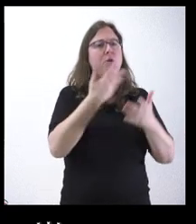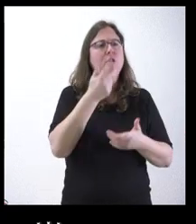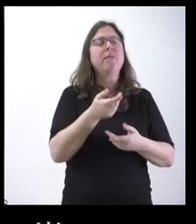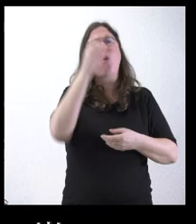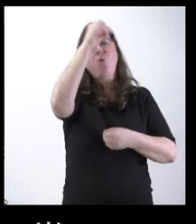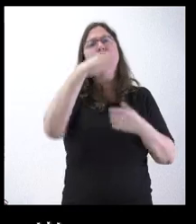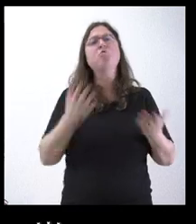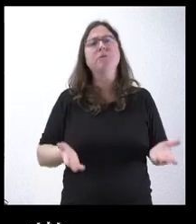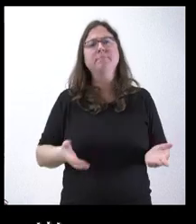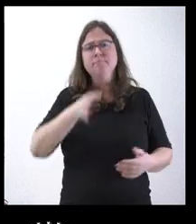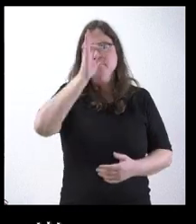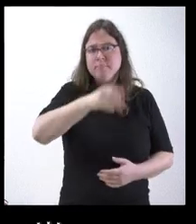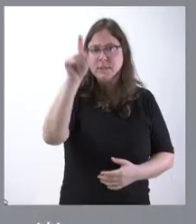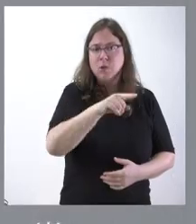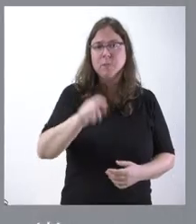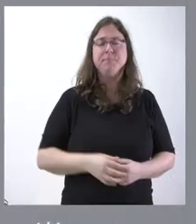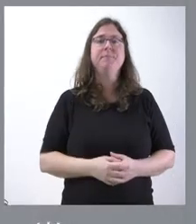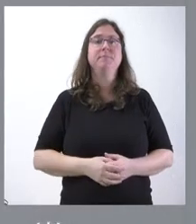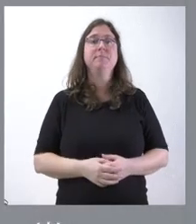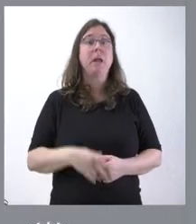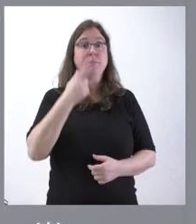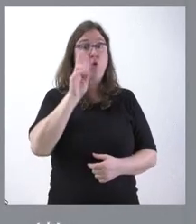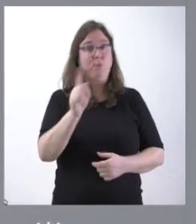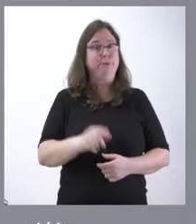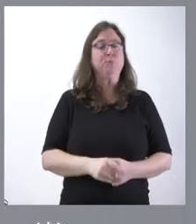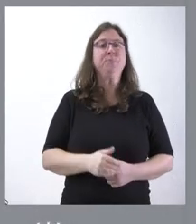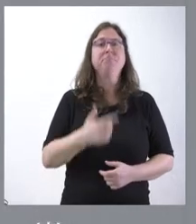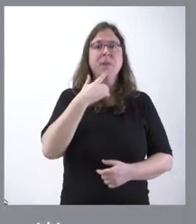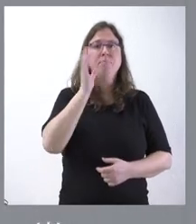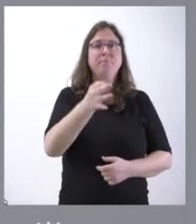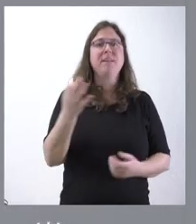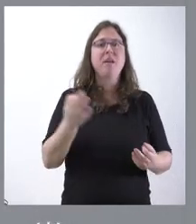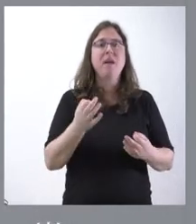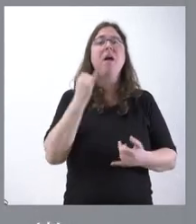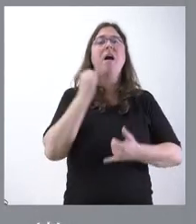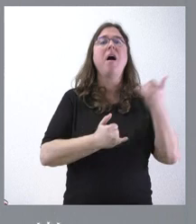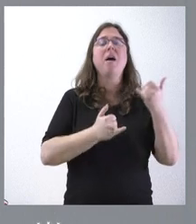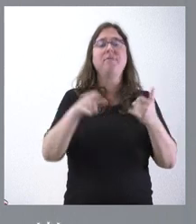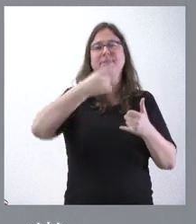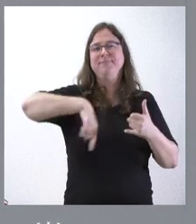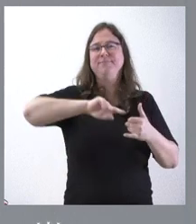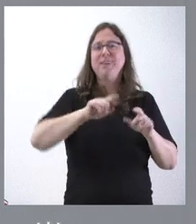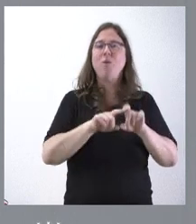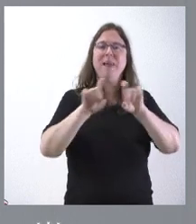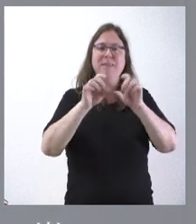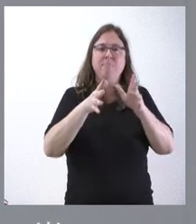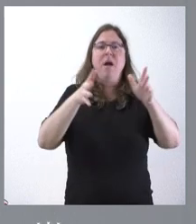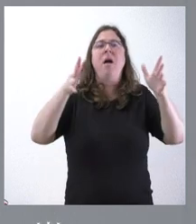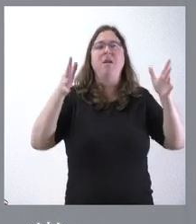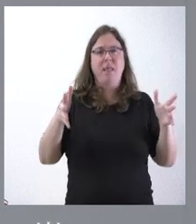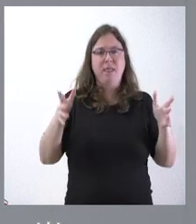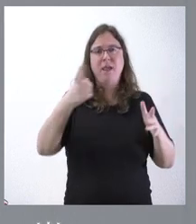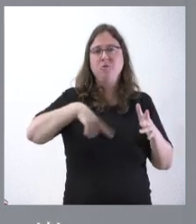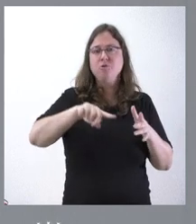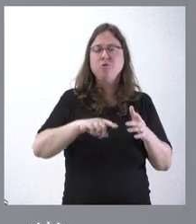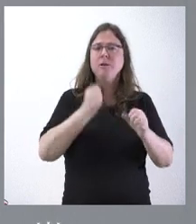si esto es es s realmente pues pues no lo he visto pero lo cierto es que al final nuestra comunidad tiene cada día empresas más grandes tenemos